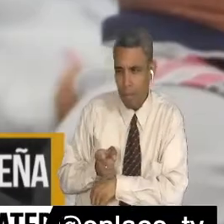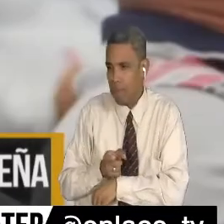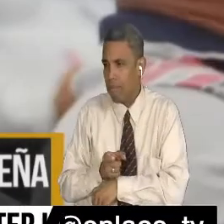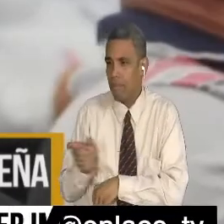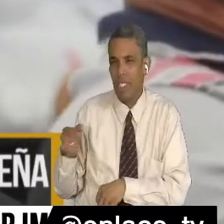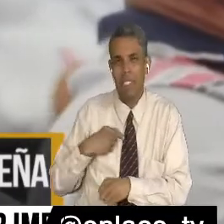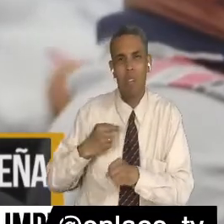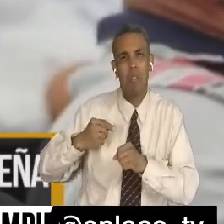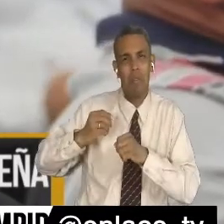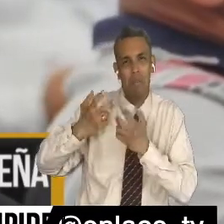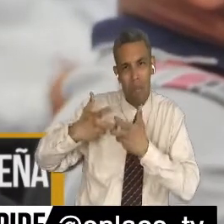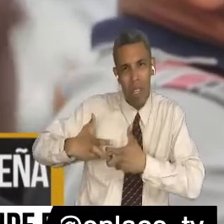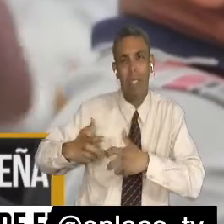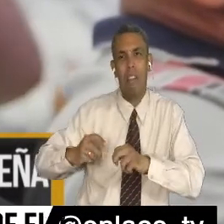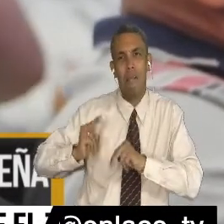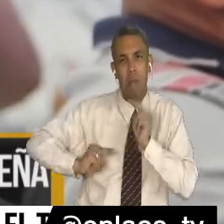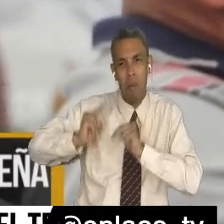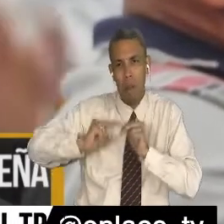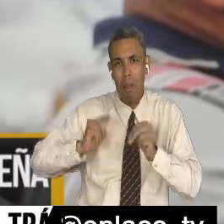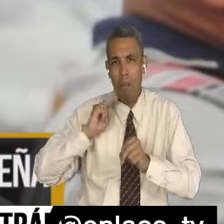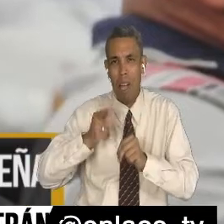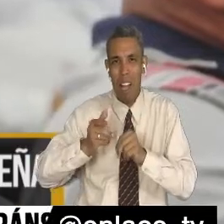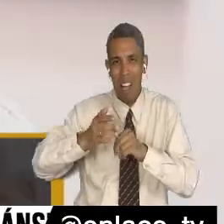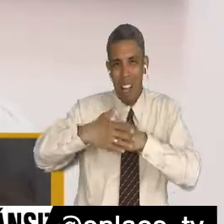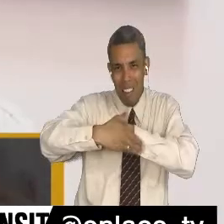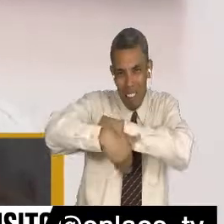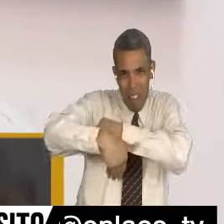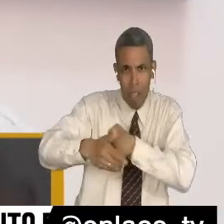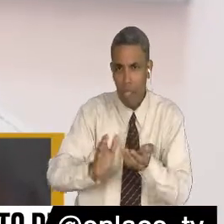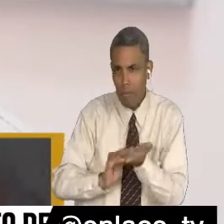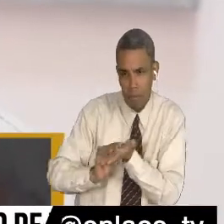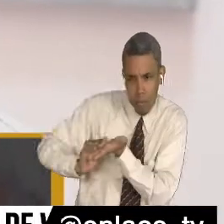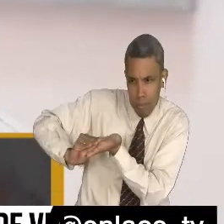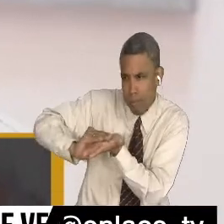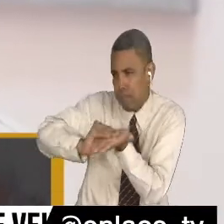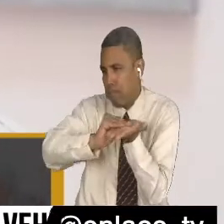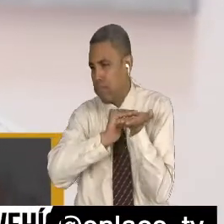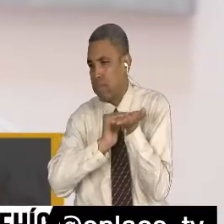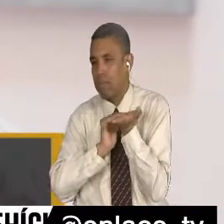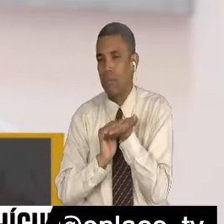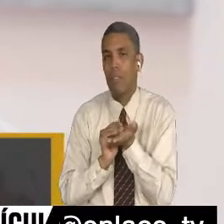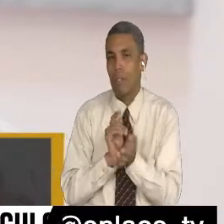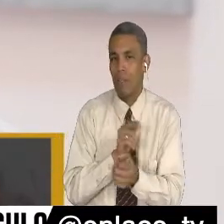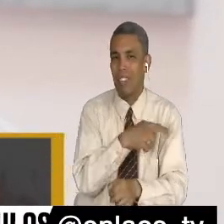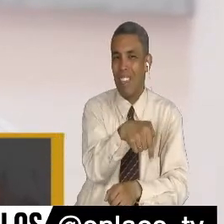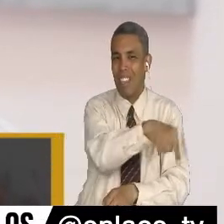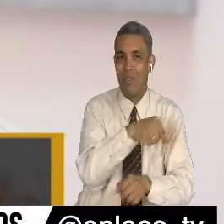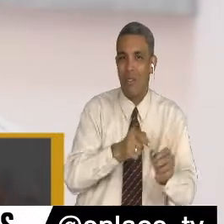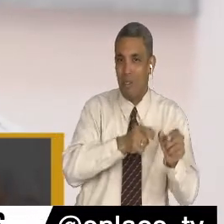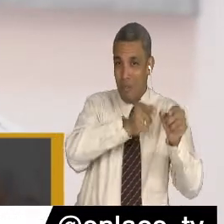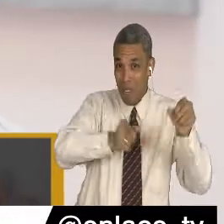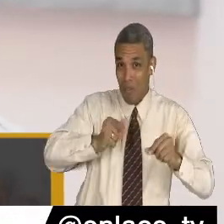a la contratación, para garantizar que sea netamente barranqueña. Es un proyecto muy bonito, sobre todo porque es que los